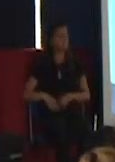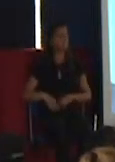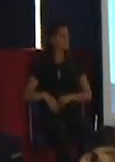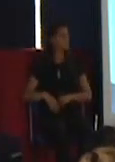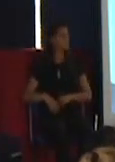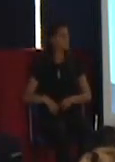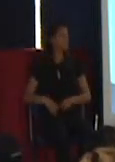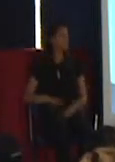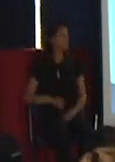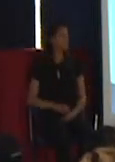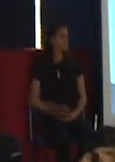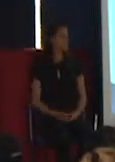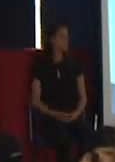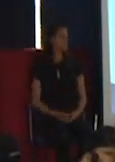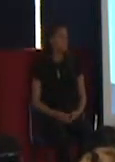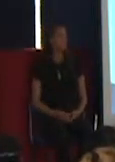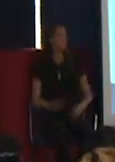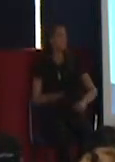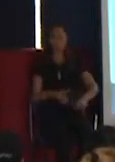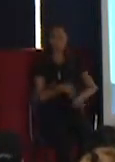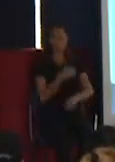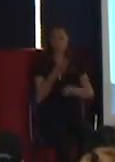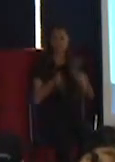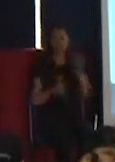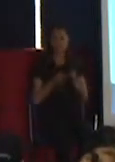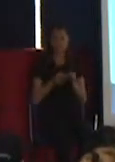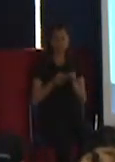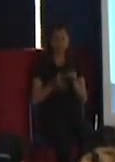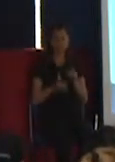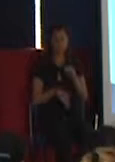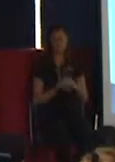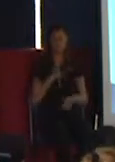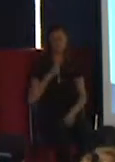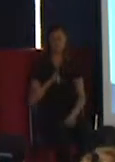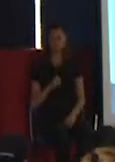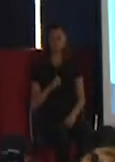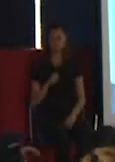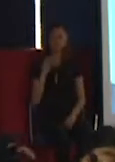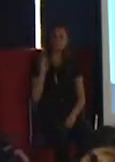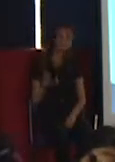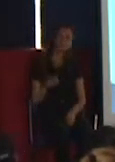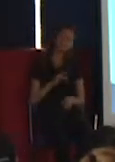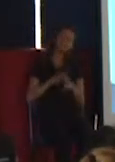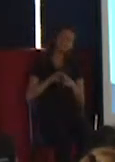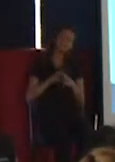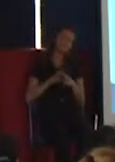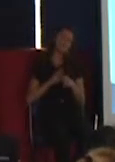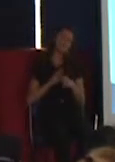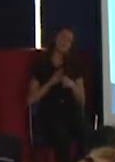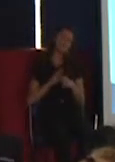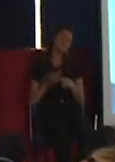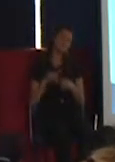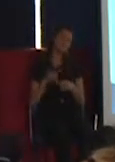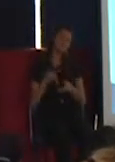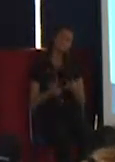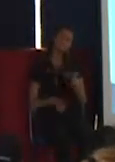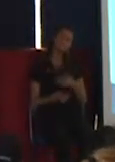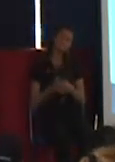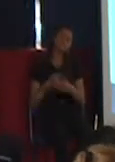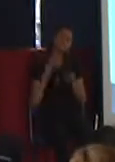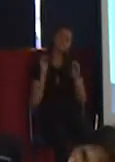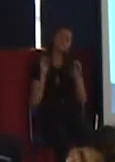el Ministerio de Justicia y del Derecho tiene que implementar, ¿sí?,